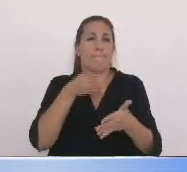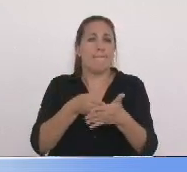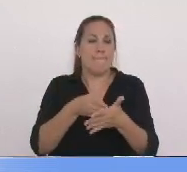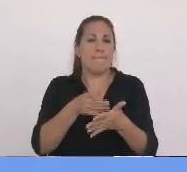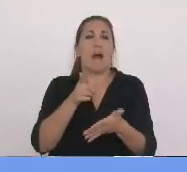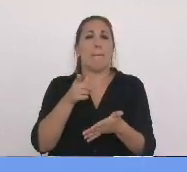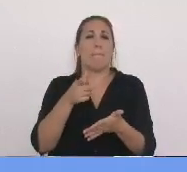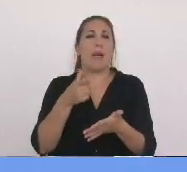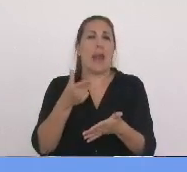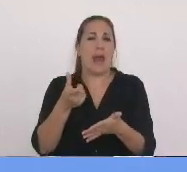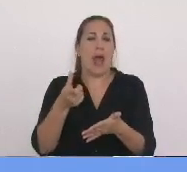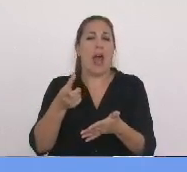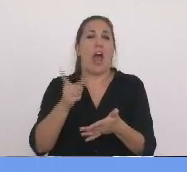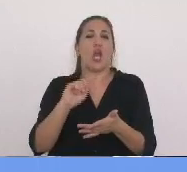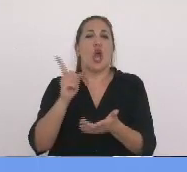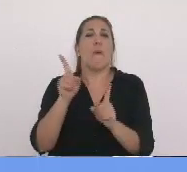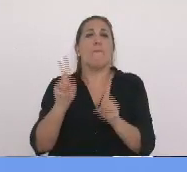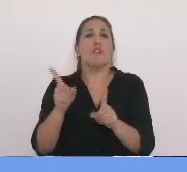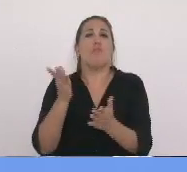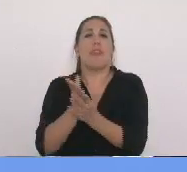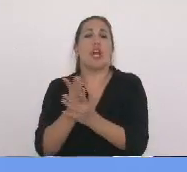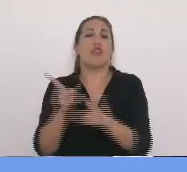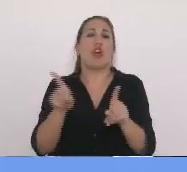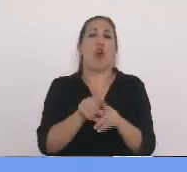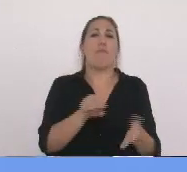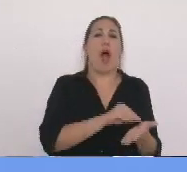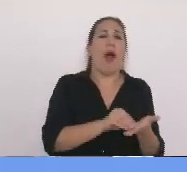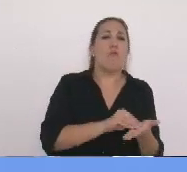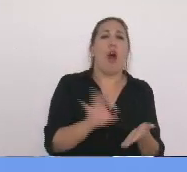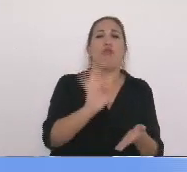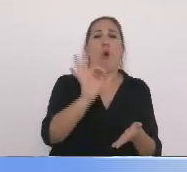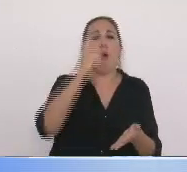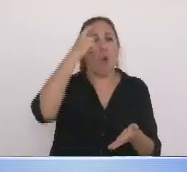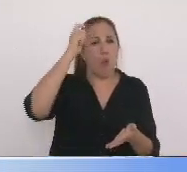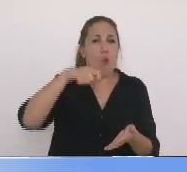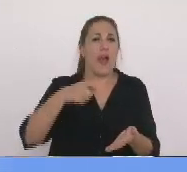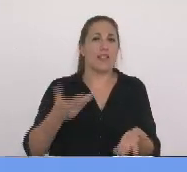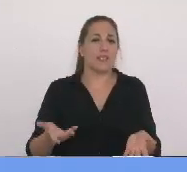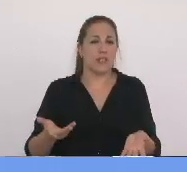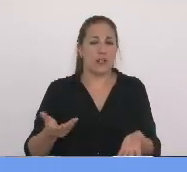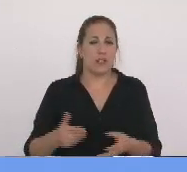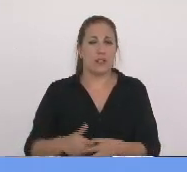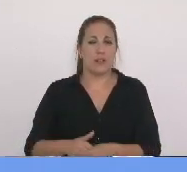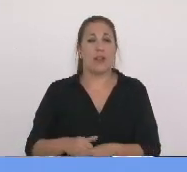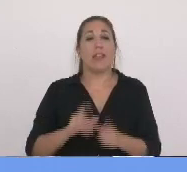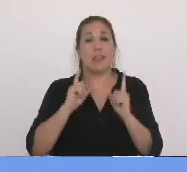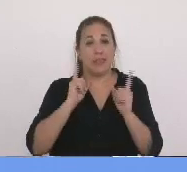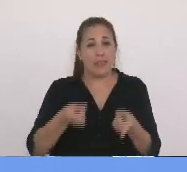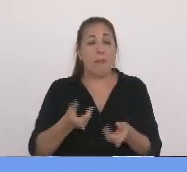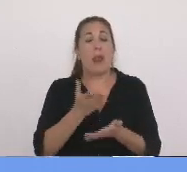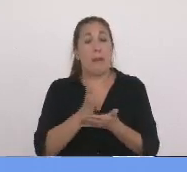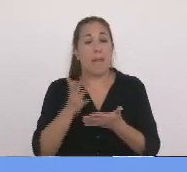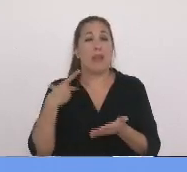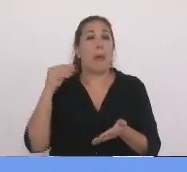los abogados y los jueces que es el de ser votados por su representante ya esto quiero agregar algo que me parece